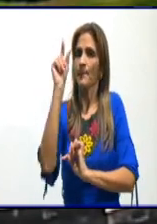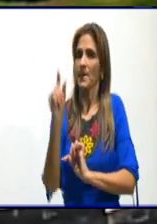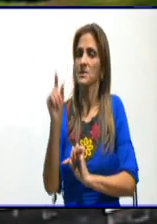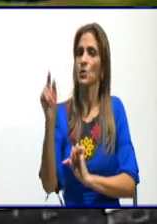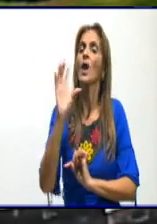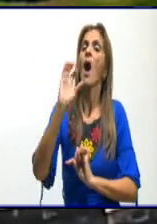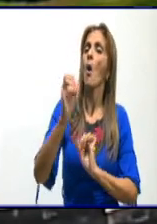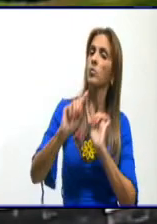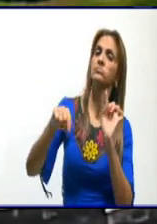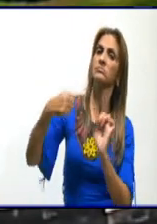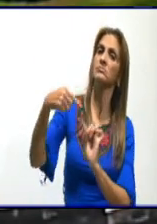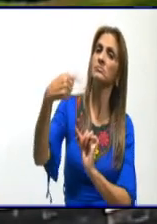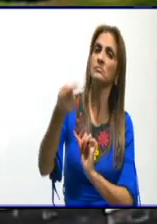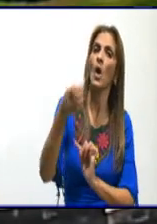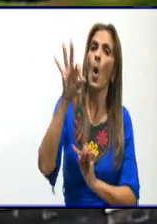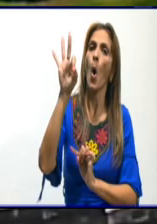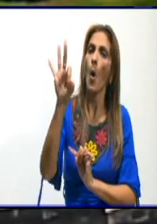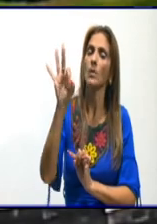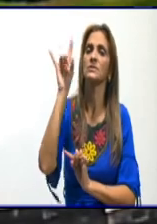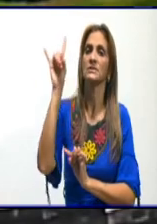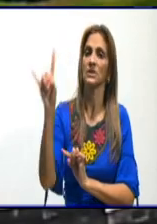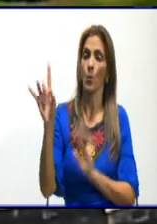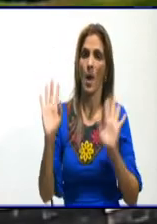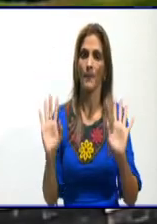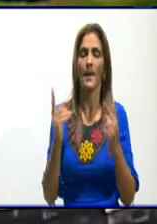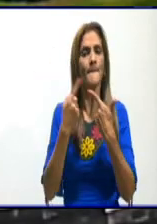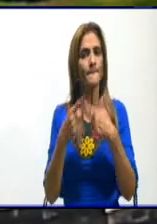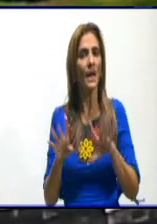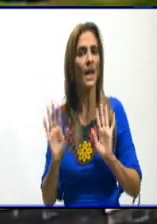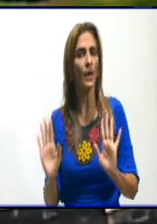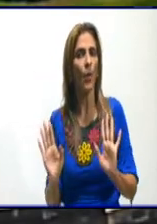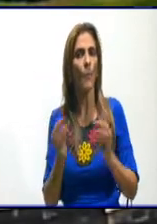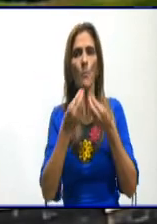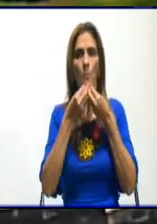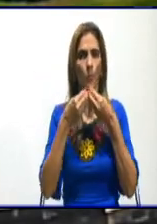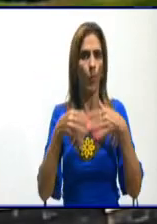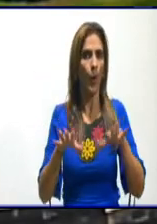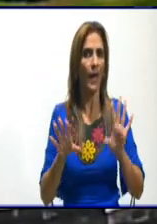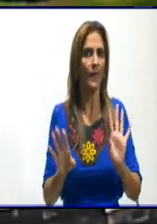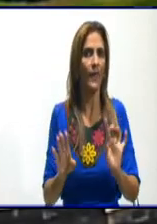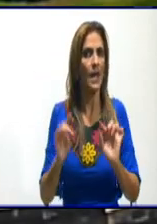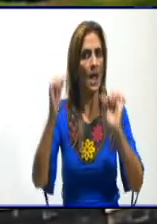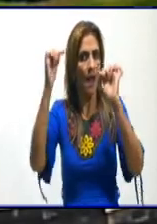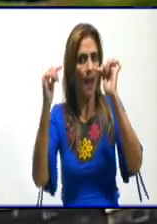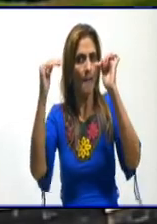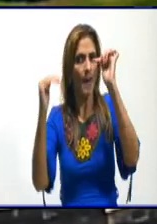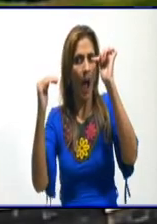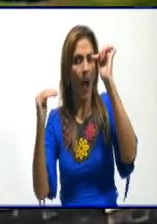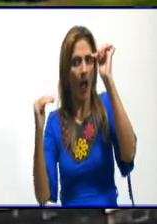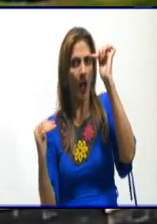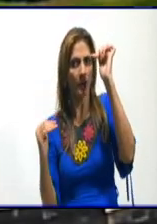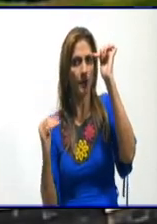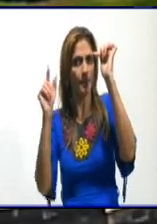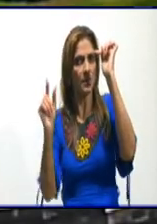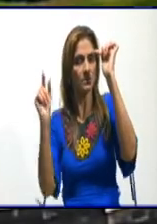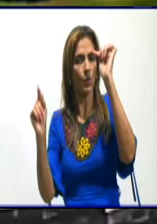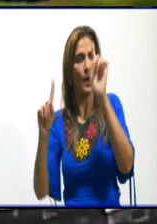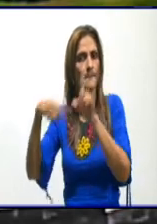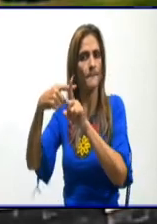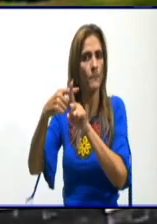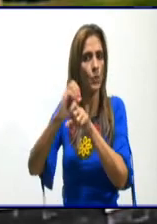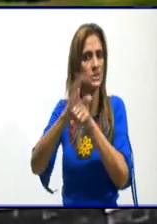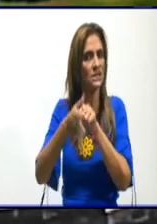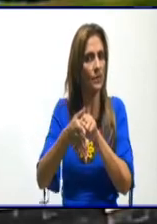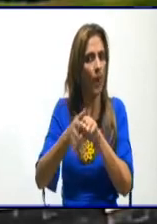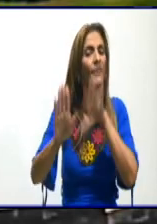pasado mañana sean 89. Ajá. Pero la tendencia pudiera ser a disminuir en dependencia del comportamiento